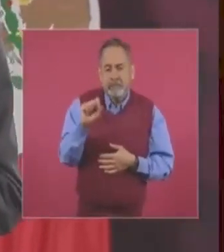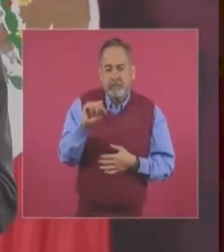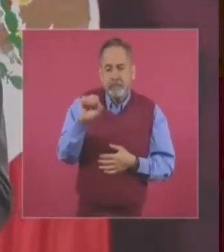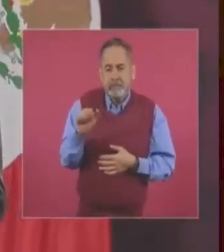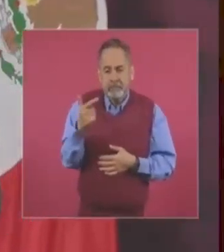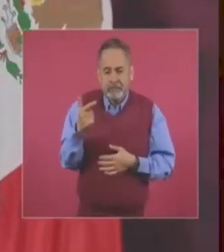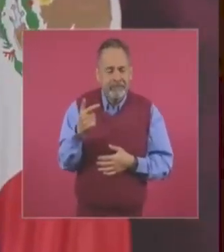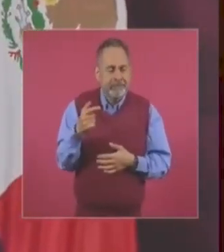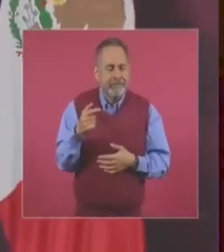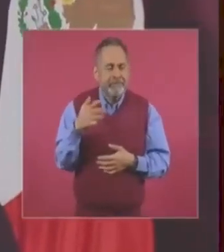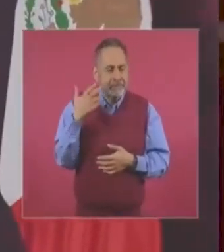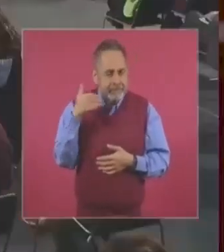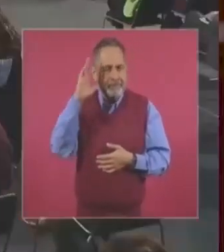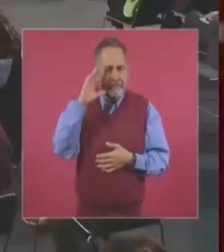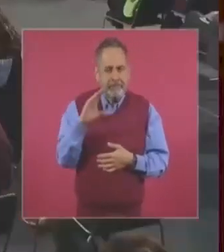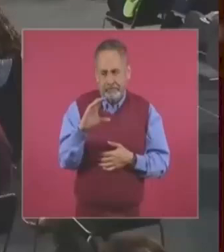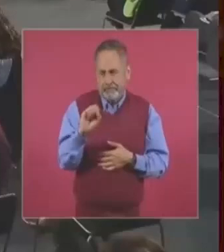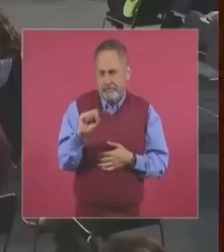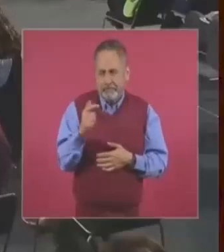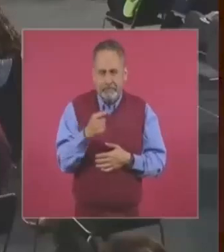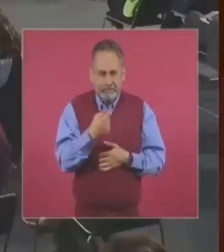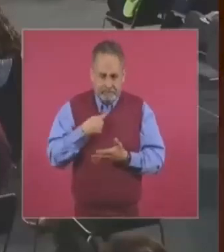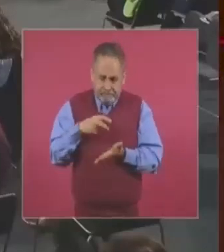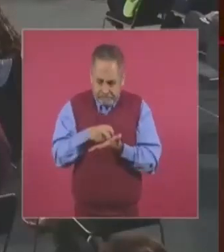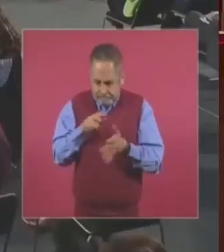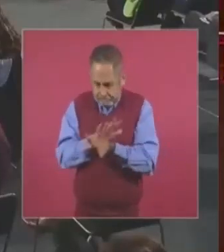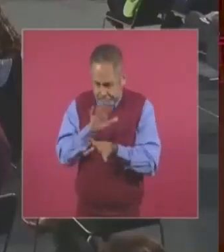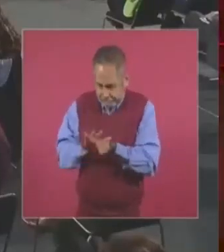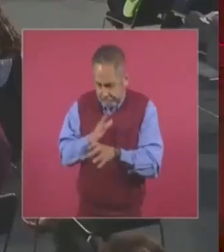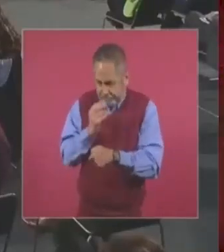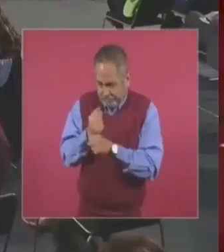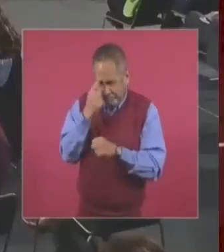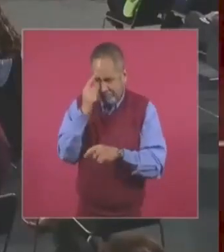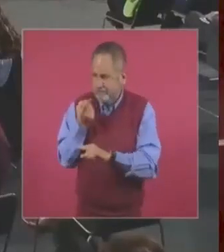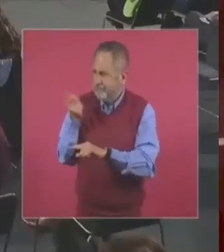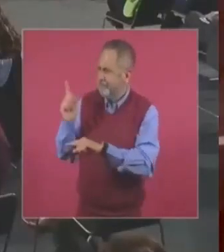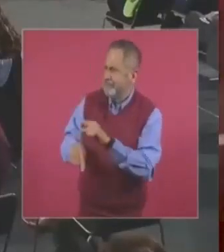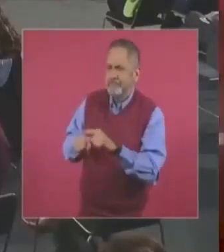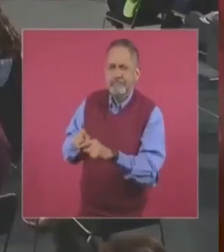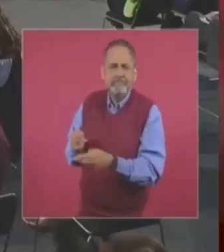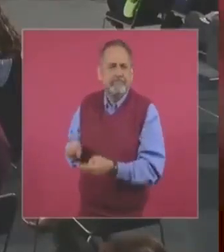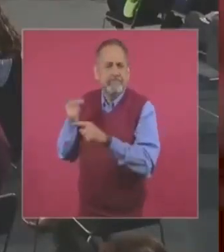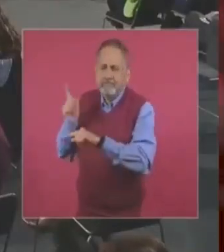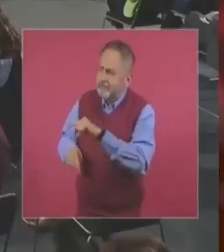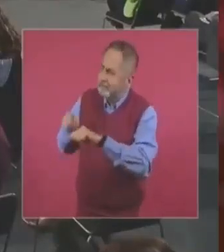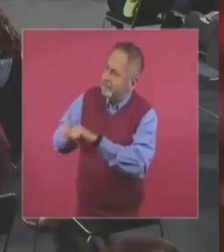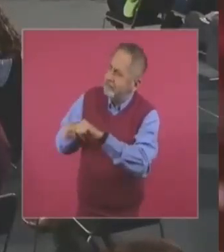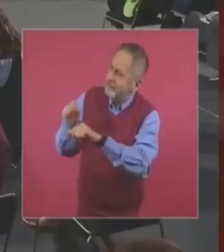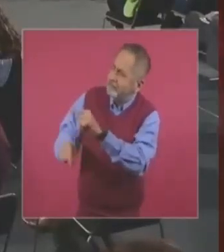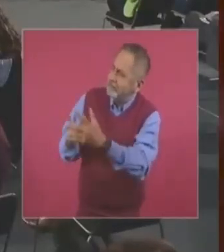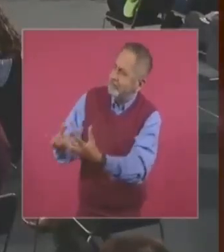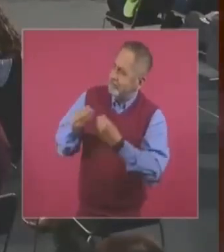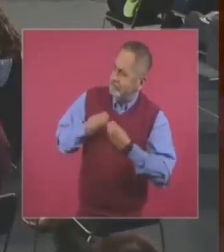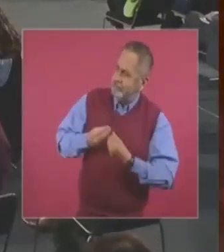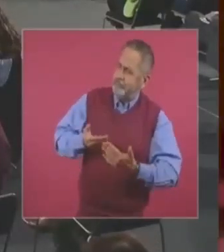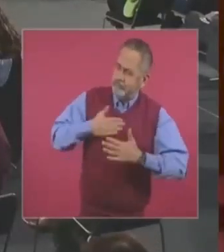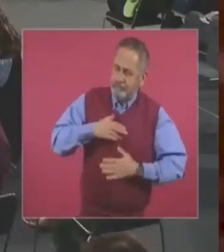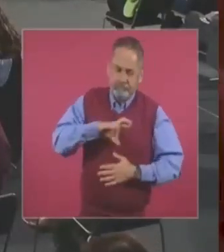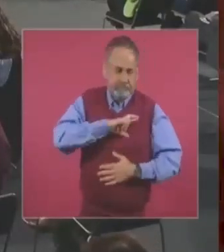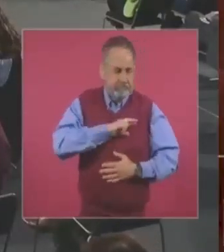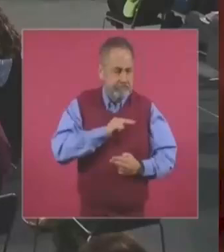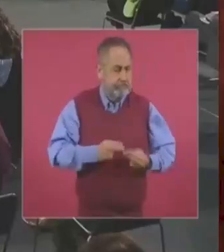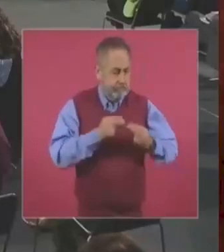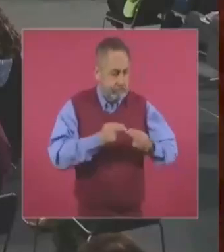sobre todo los acuerdos económicos como el TEMEC, y por supuesto también señala que se